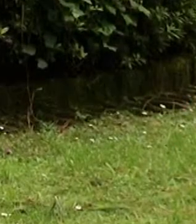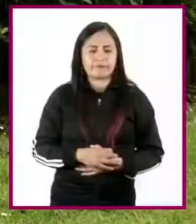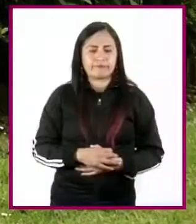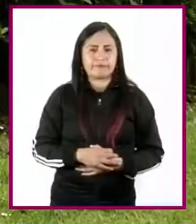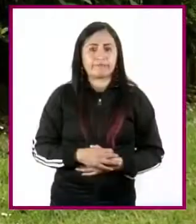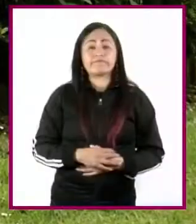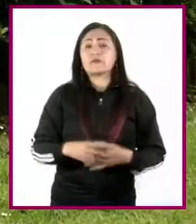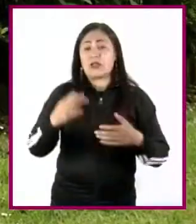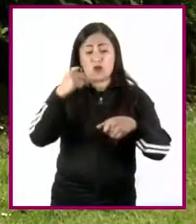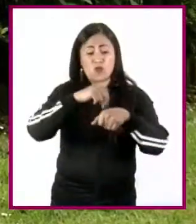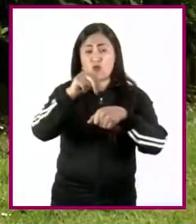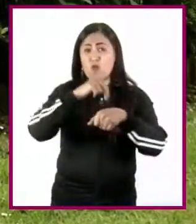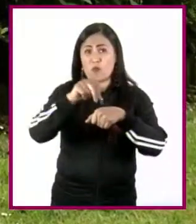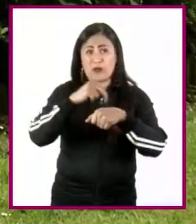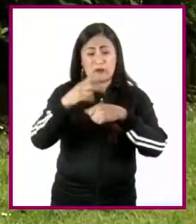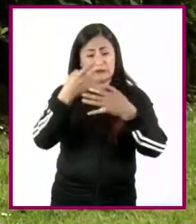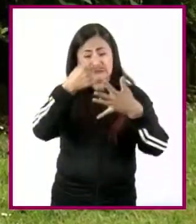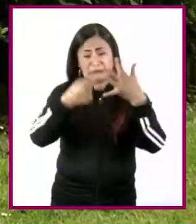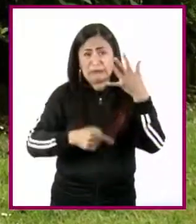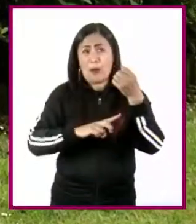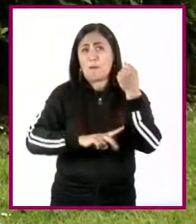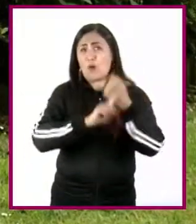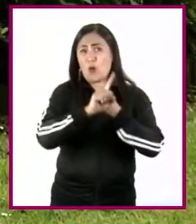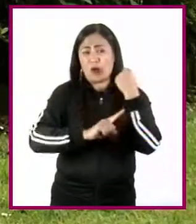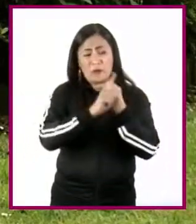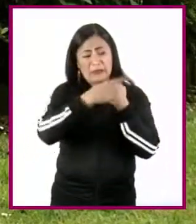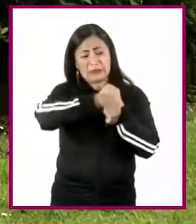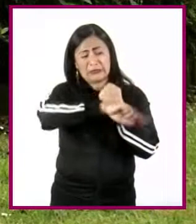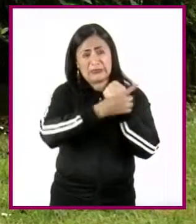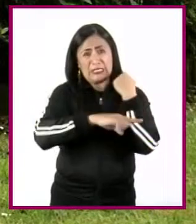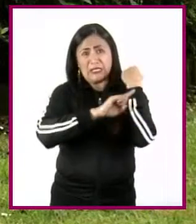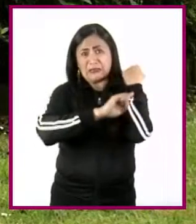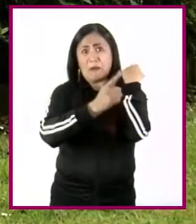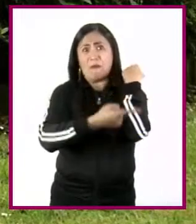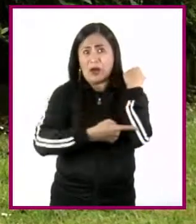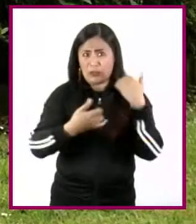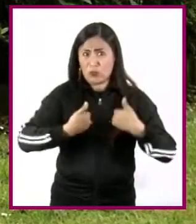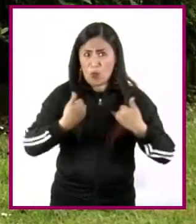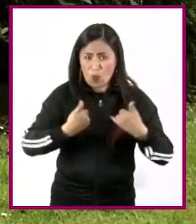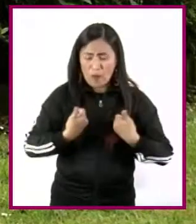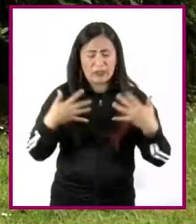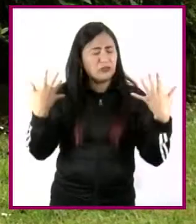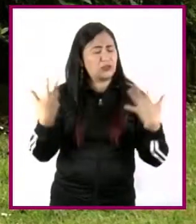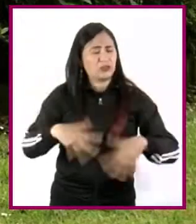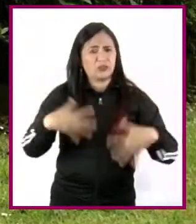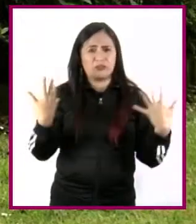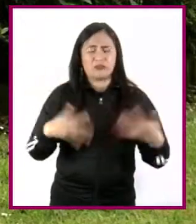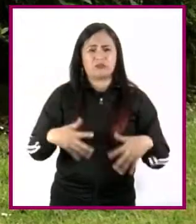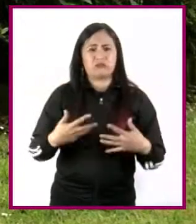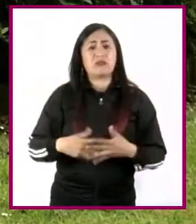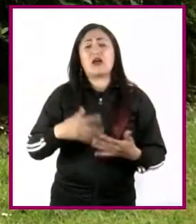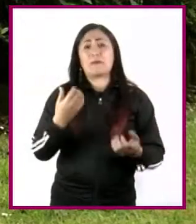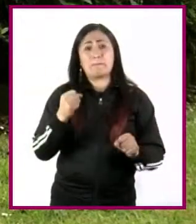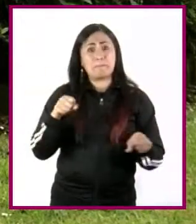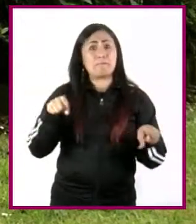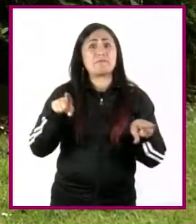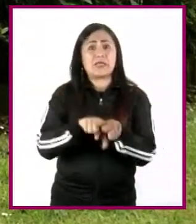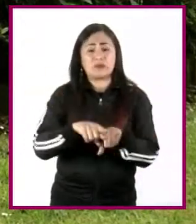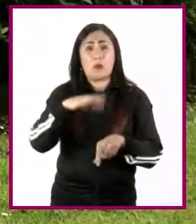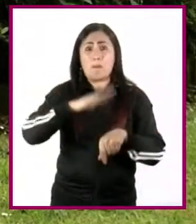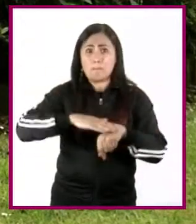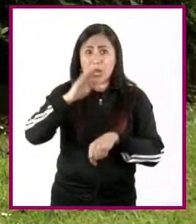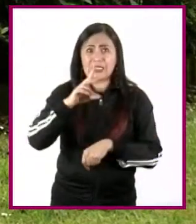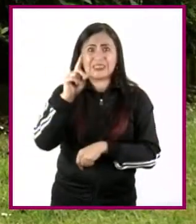Las cifras que rodean el problema del embarazo adolescente son impactantes. Así es, y hay muchas más cifras alarmantes a nivel